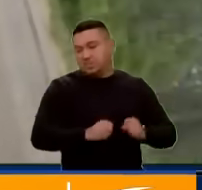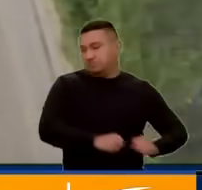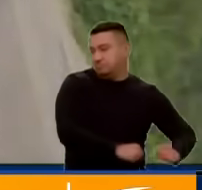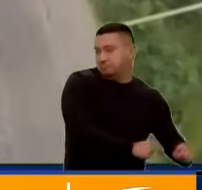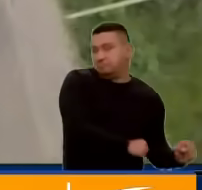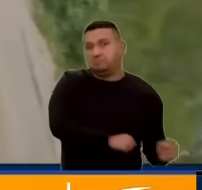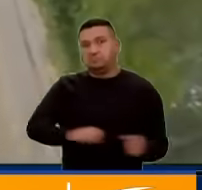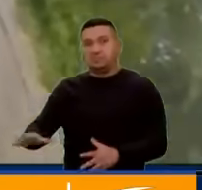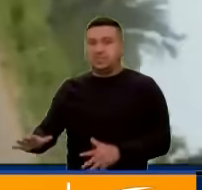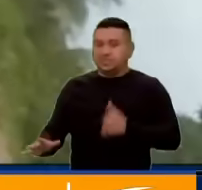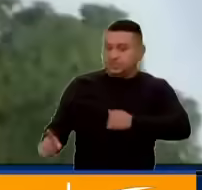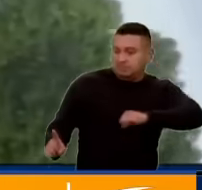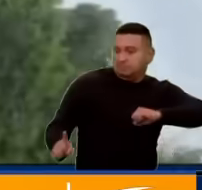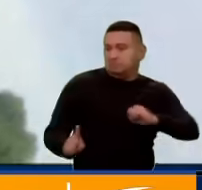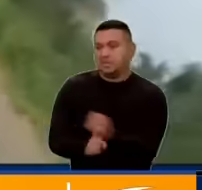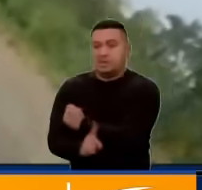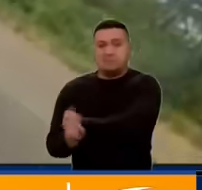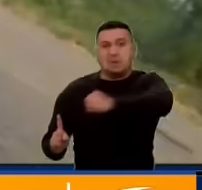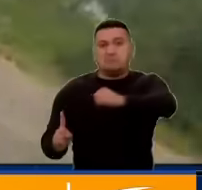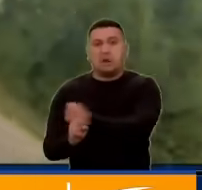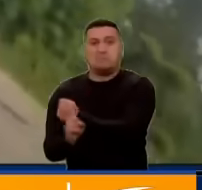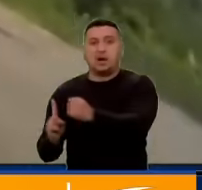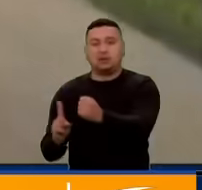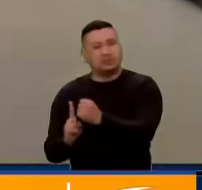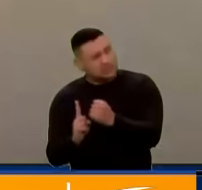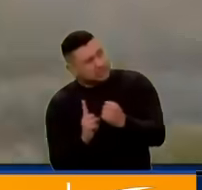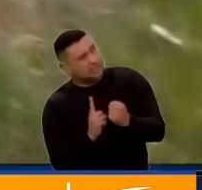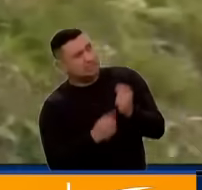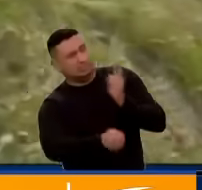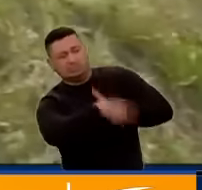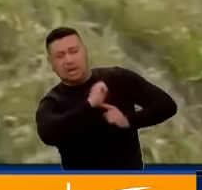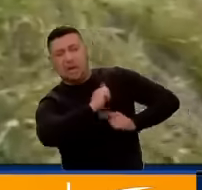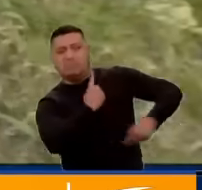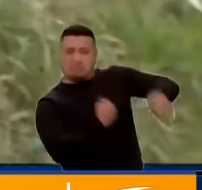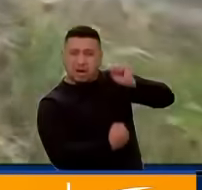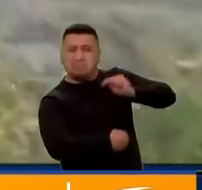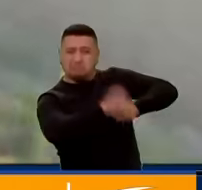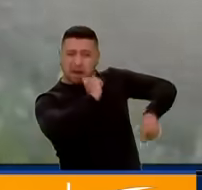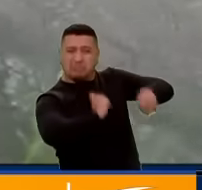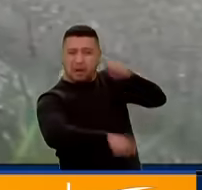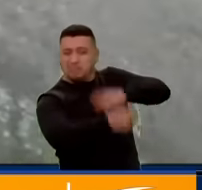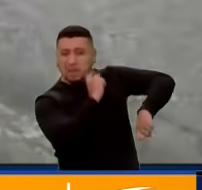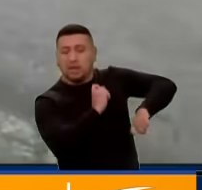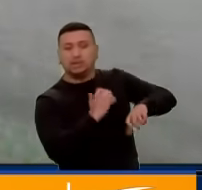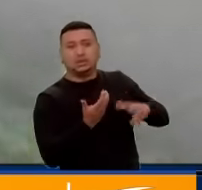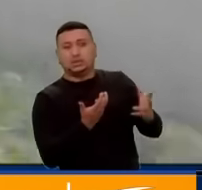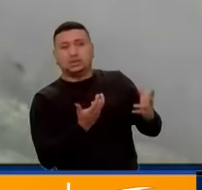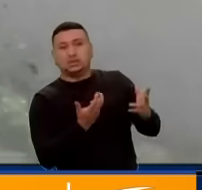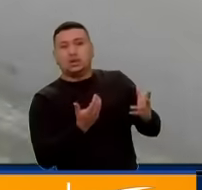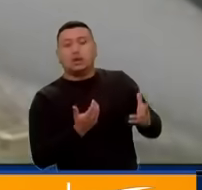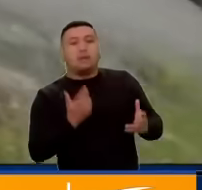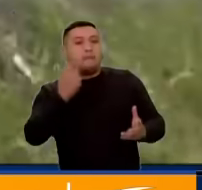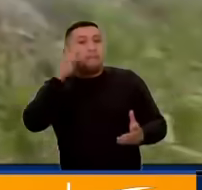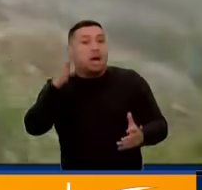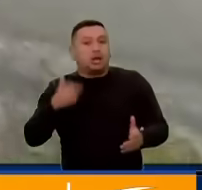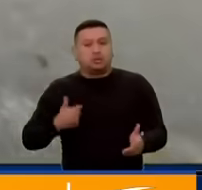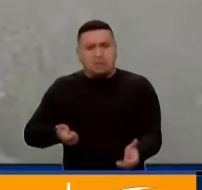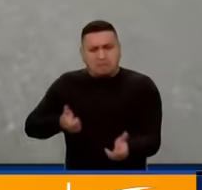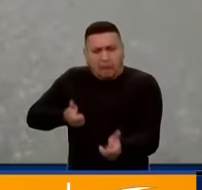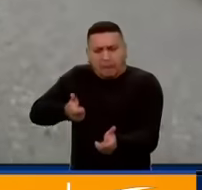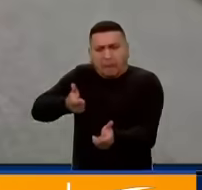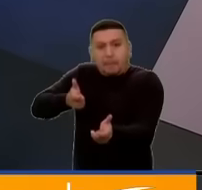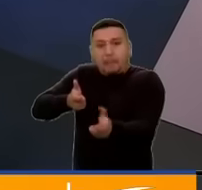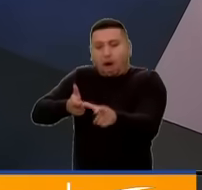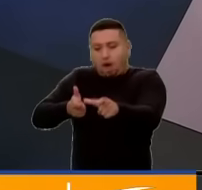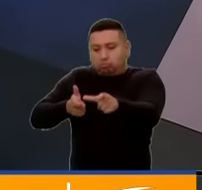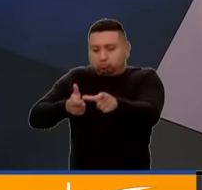empiezan a golpear, acciona su arma. Gracias a Dios, creo que no tenía ya munición en su proveedor. ¿Está la moto, concejal? ¿Está la